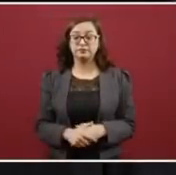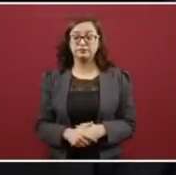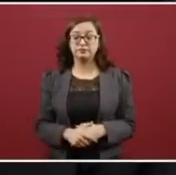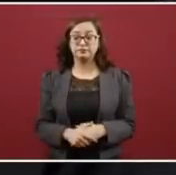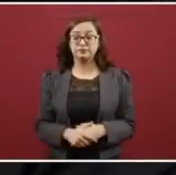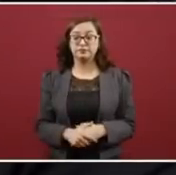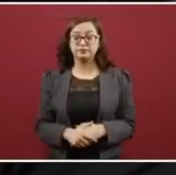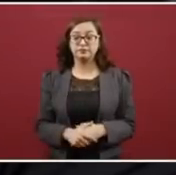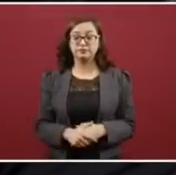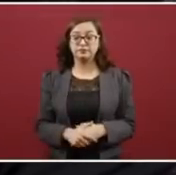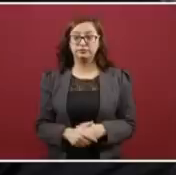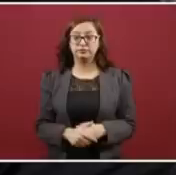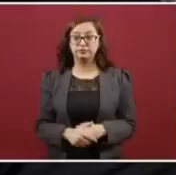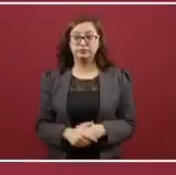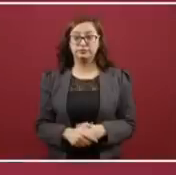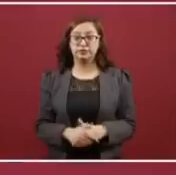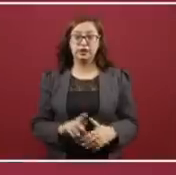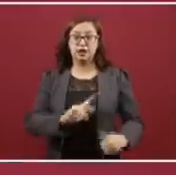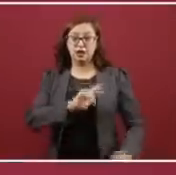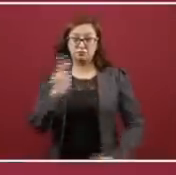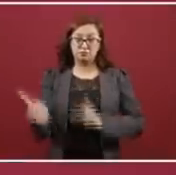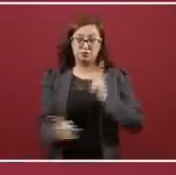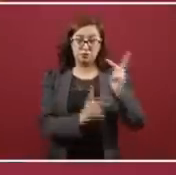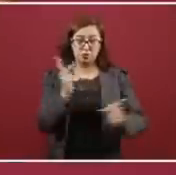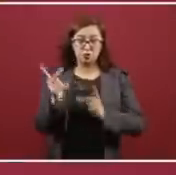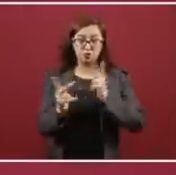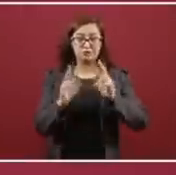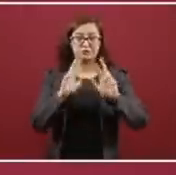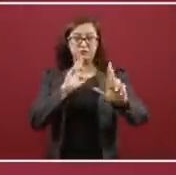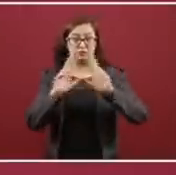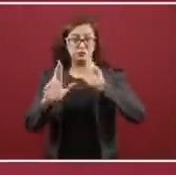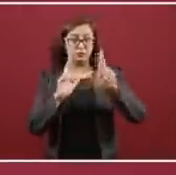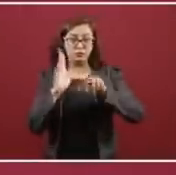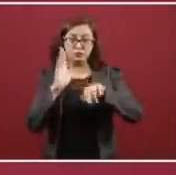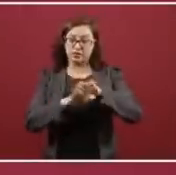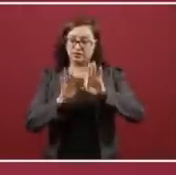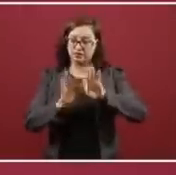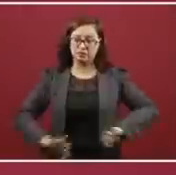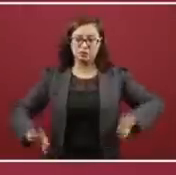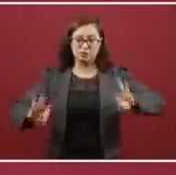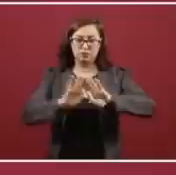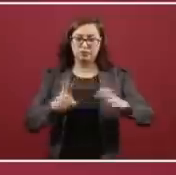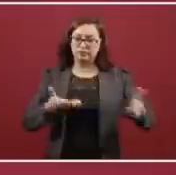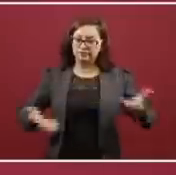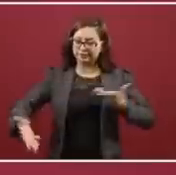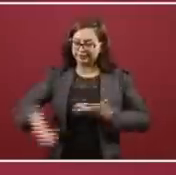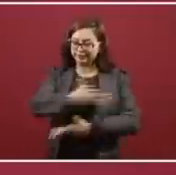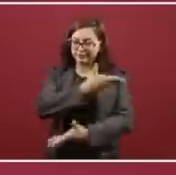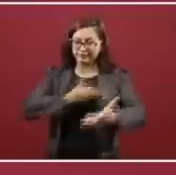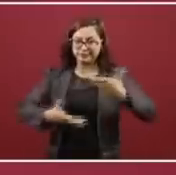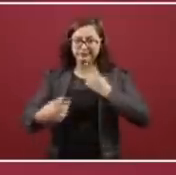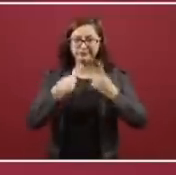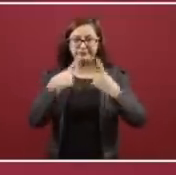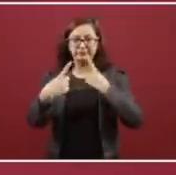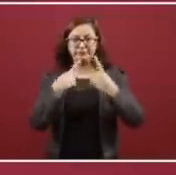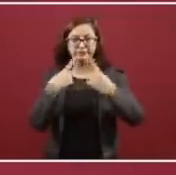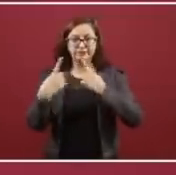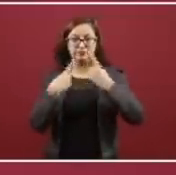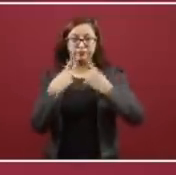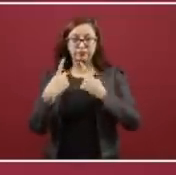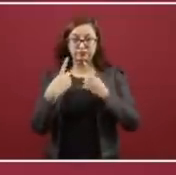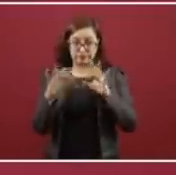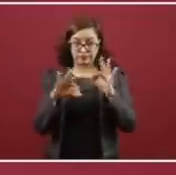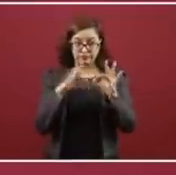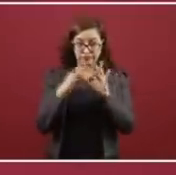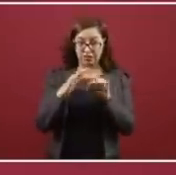sección de preguntas y respuestas que esto es lo más importante el diálogo circular y una vez que